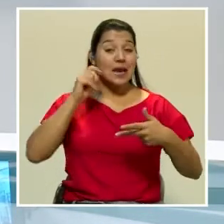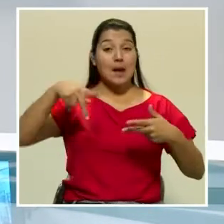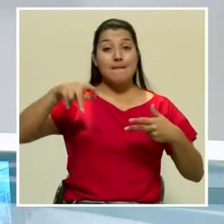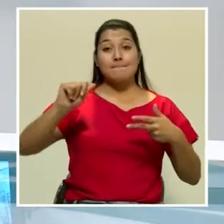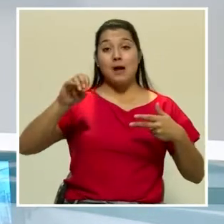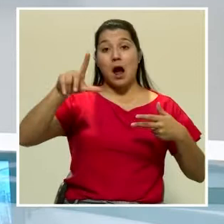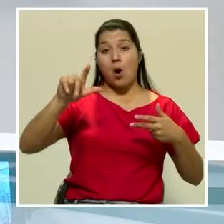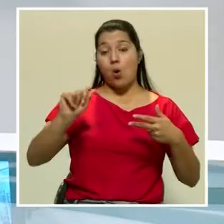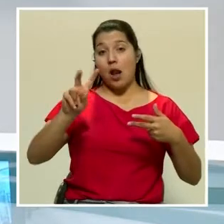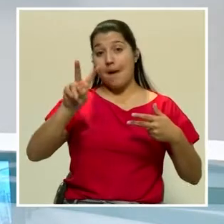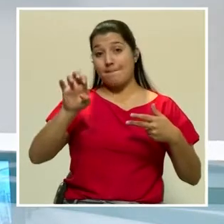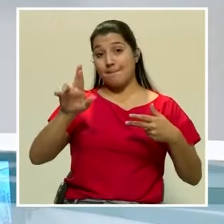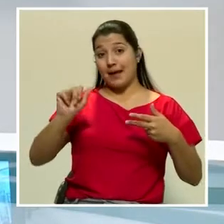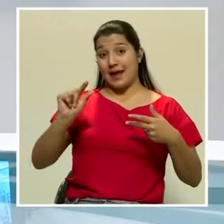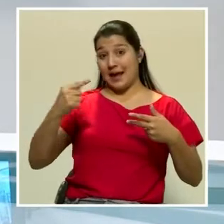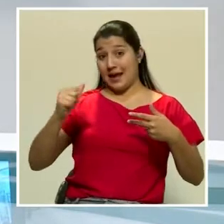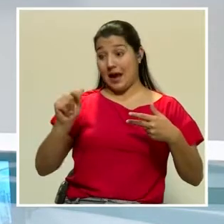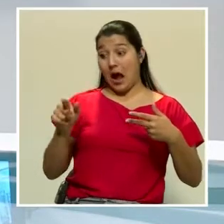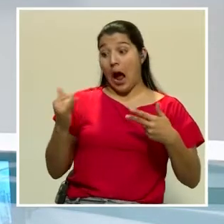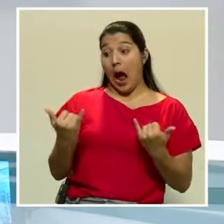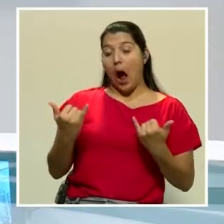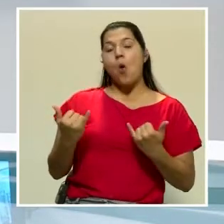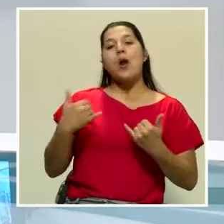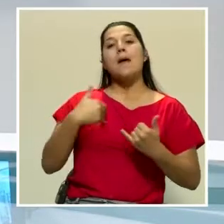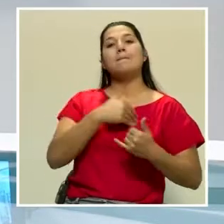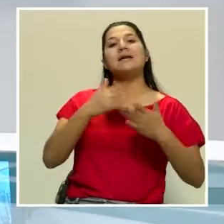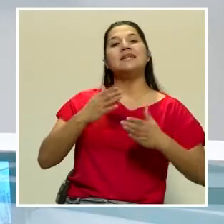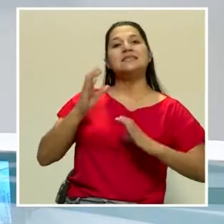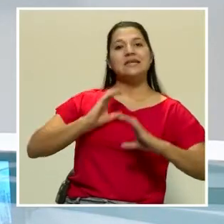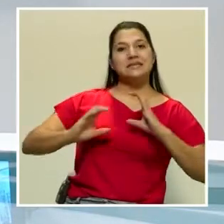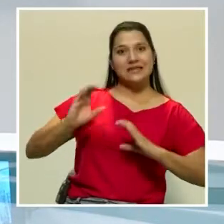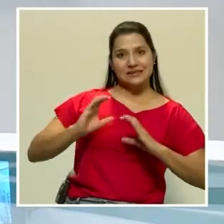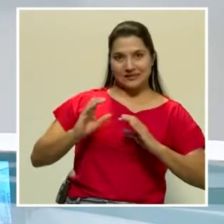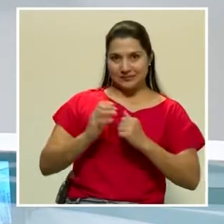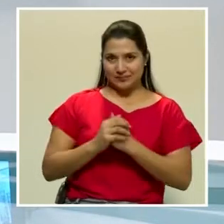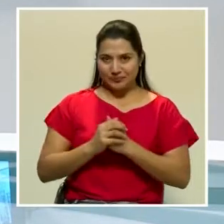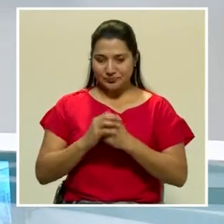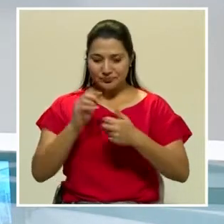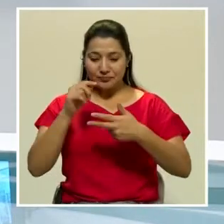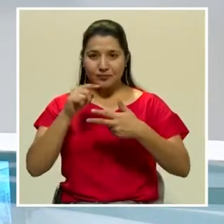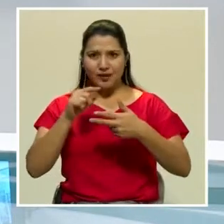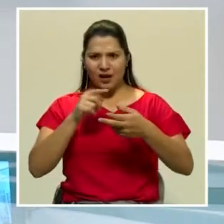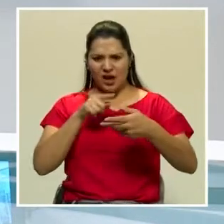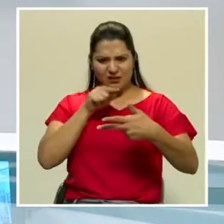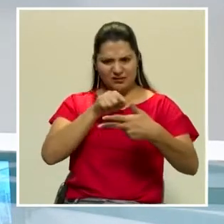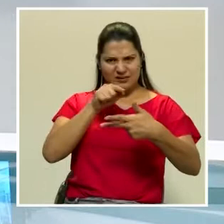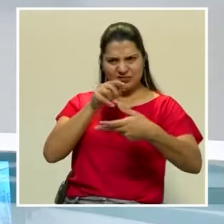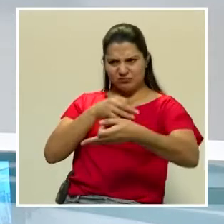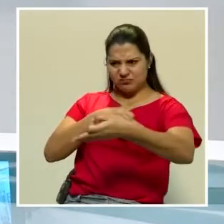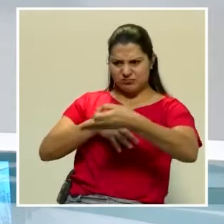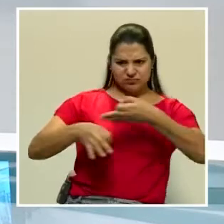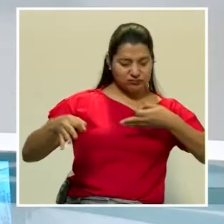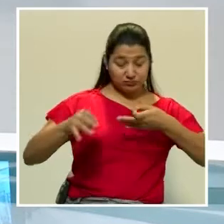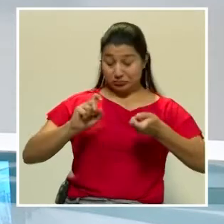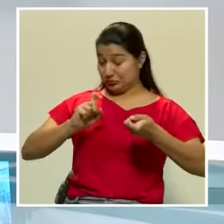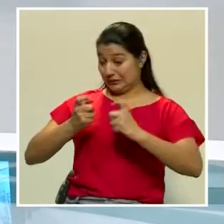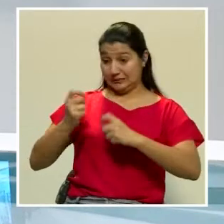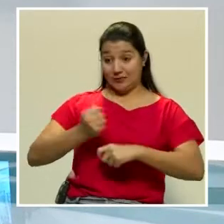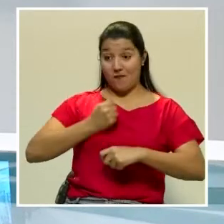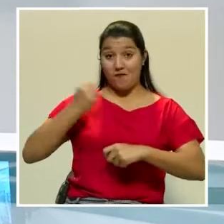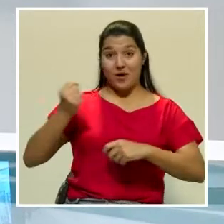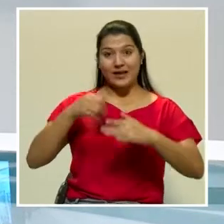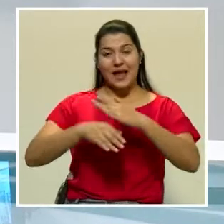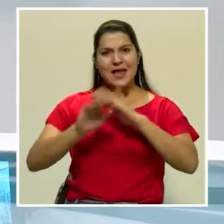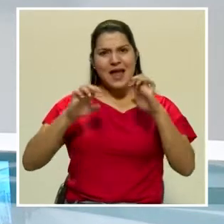Vega, actual viceministra de Ciencias. Este remesón en el equipo de gobierno